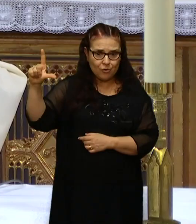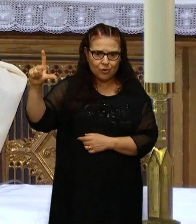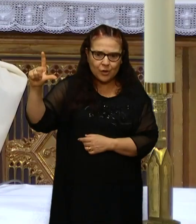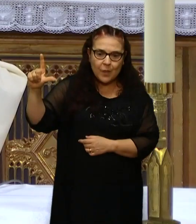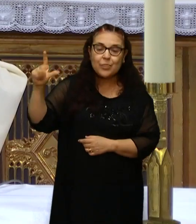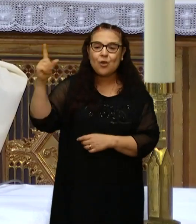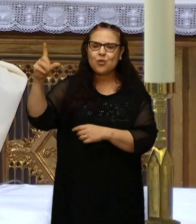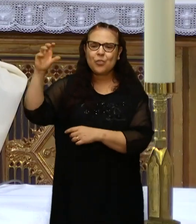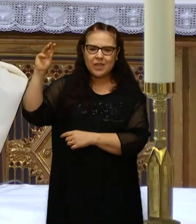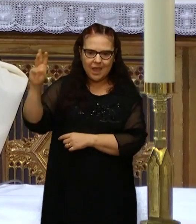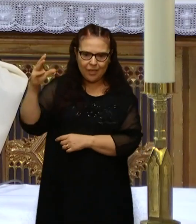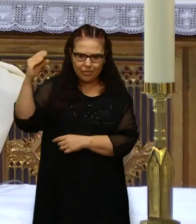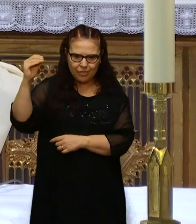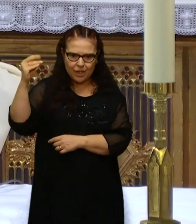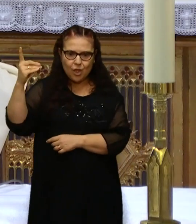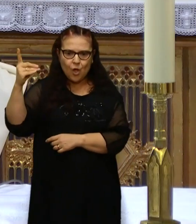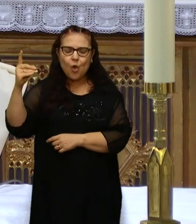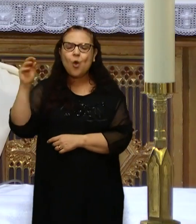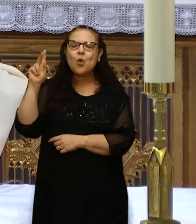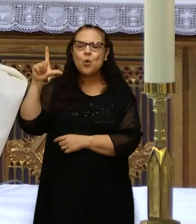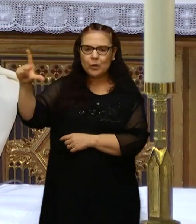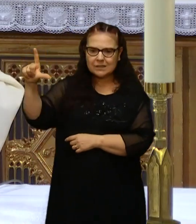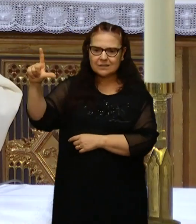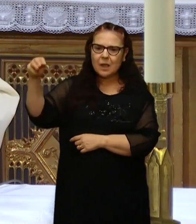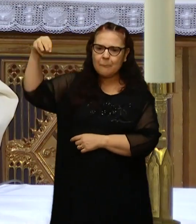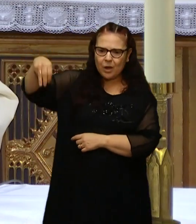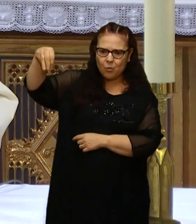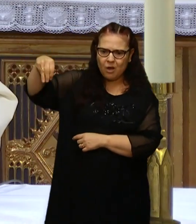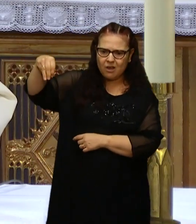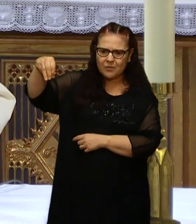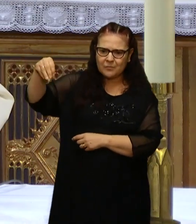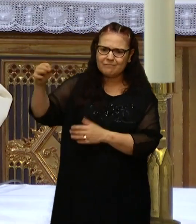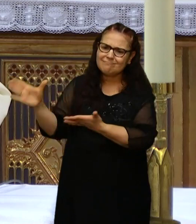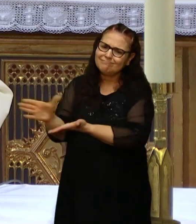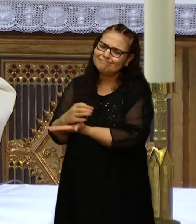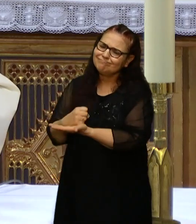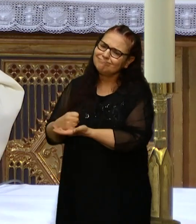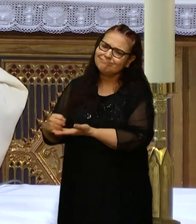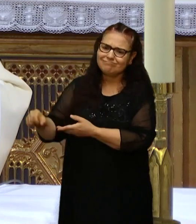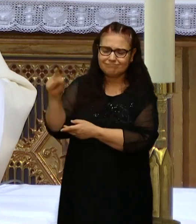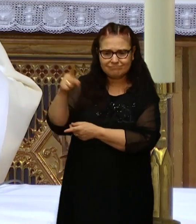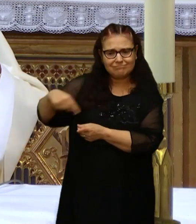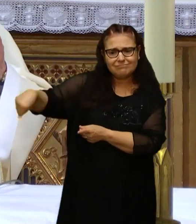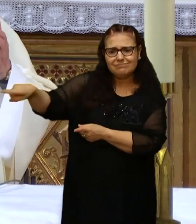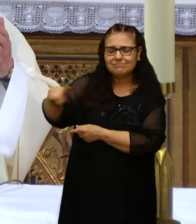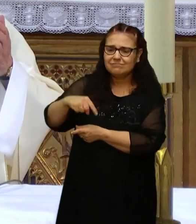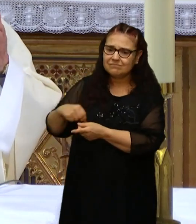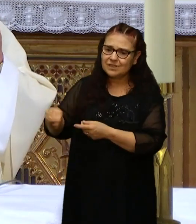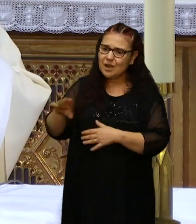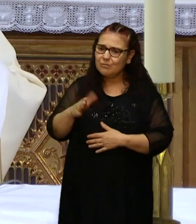Hoyo Díaz, Luis y Maruja. A ellos y a cuantos murieron en tu